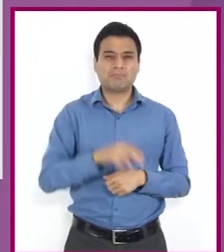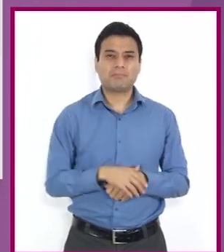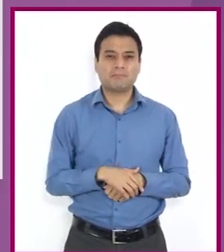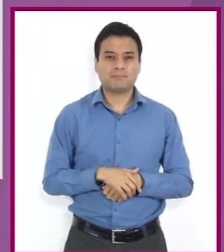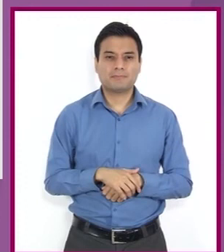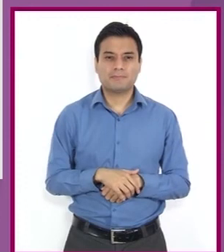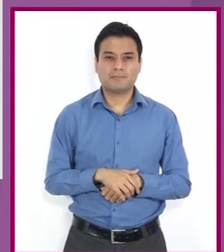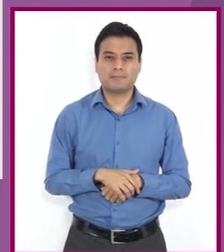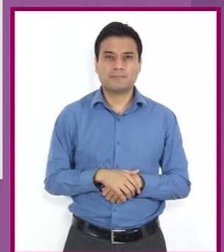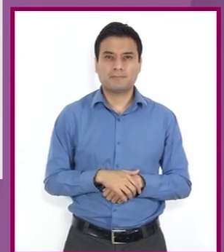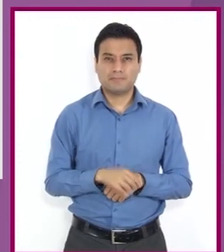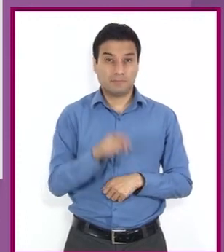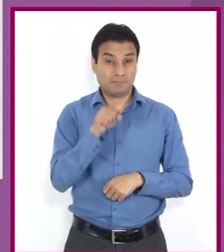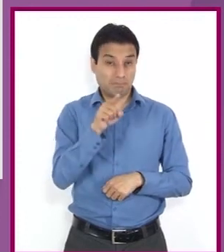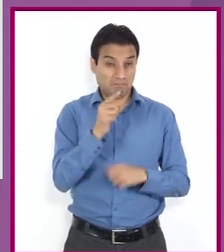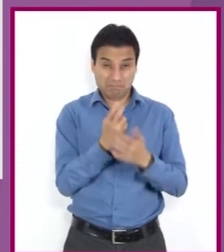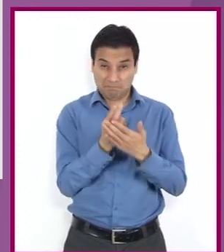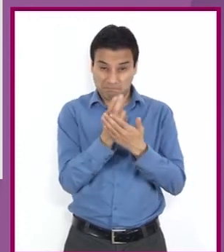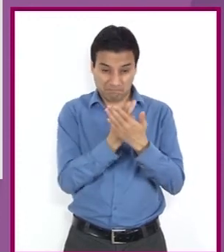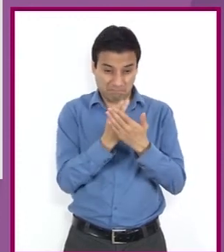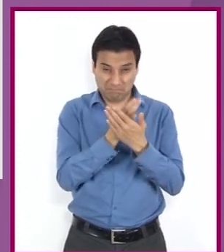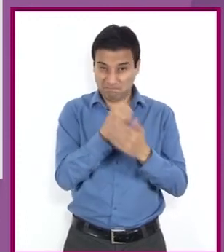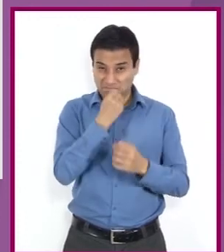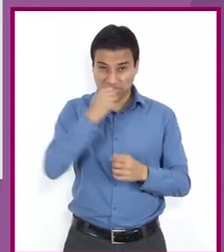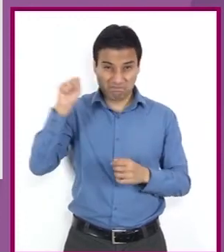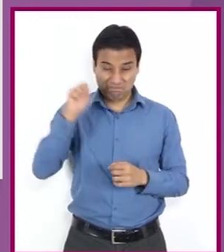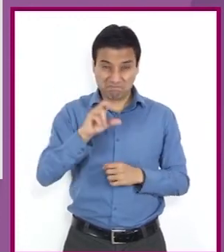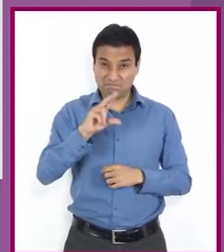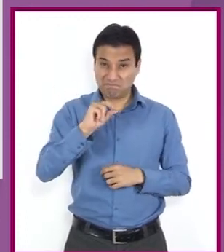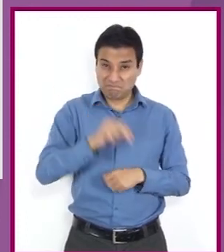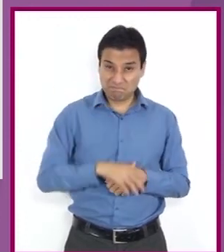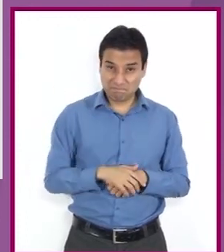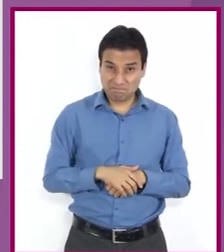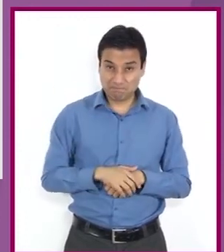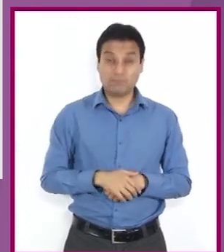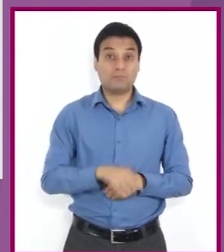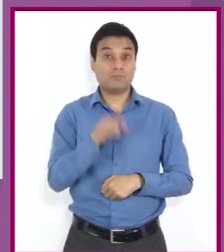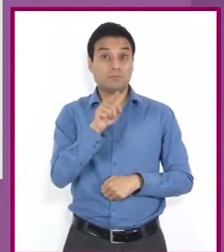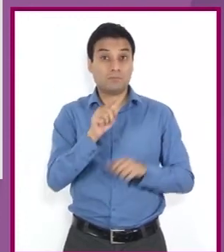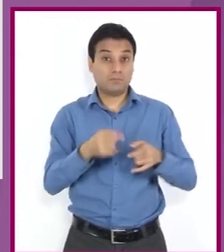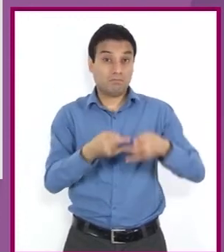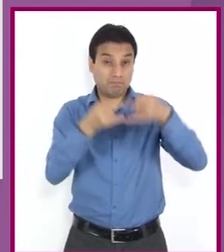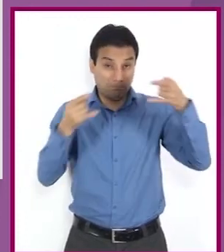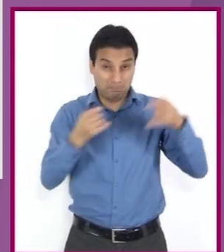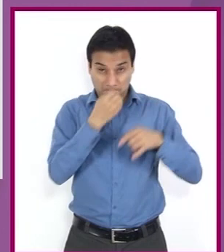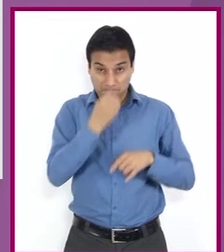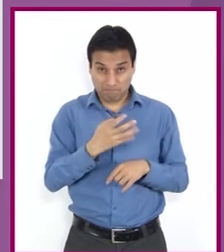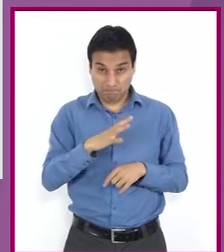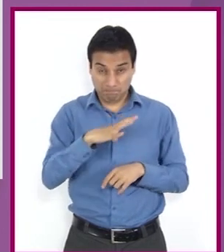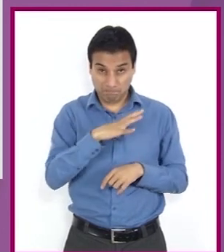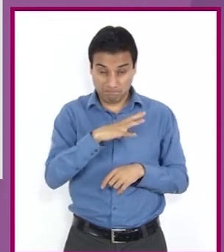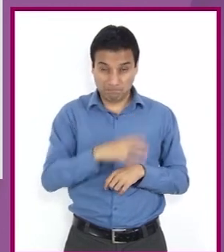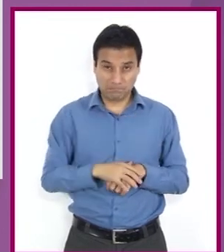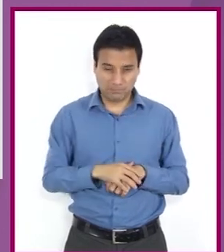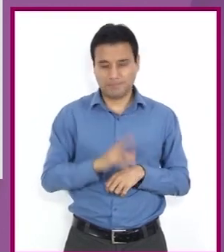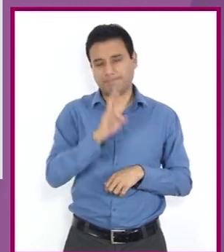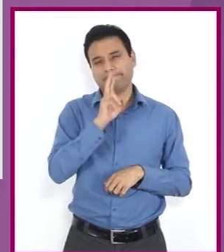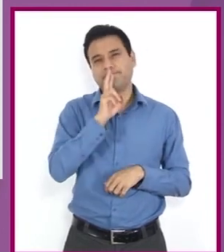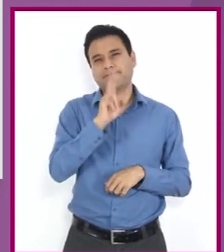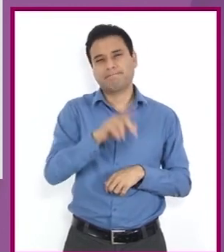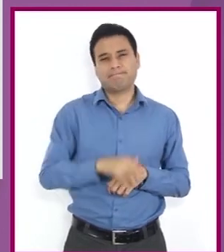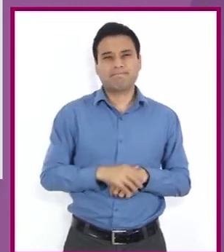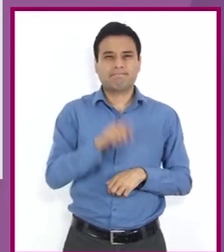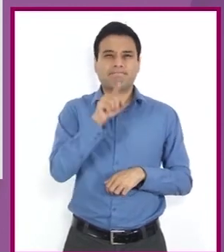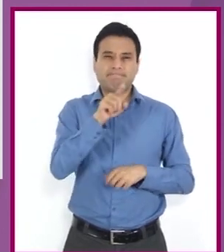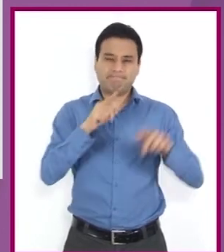Si no se poseen grandes habilidades para el dibujo y crees tener una buena historia para historieta, Lo mejor es asociarse con